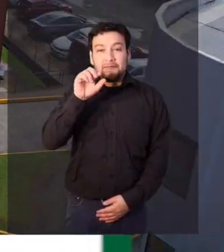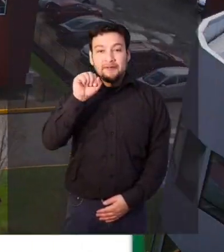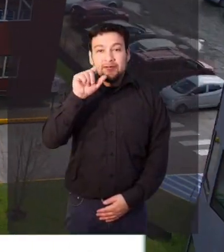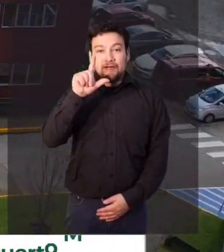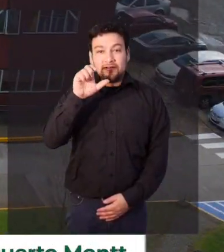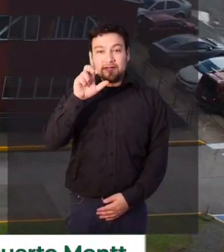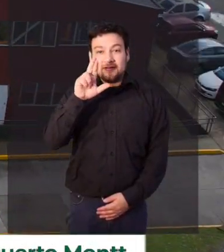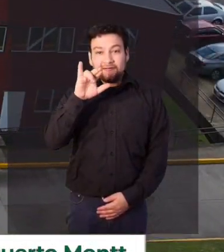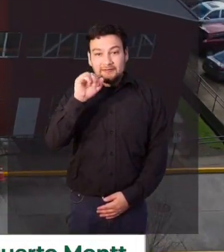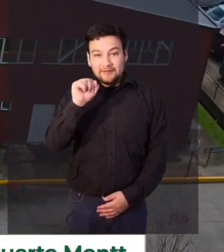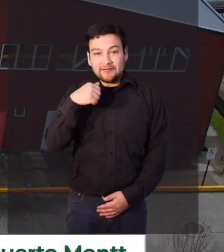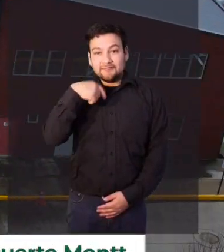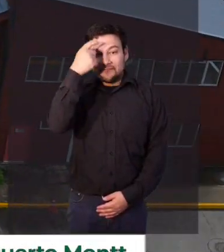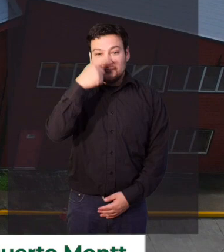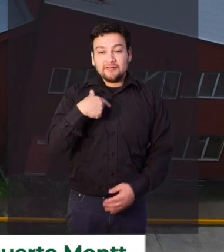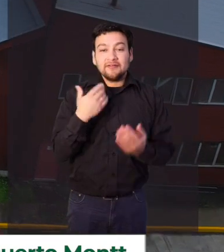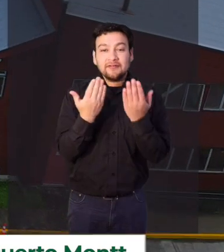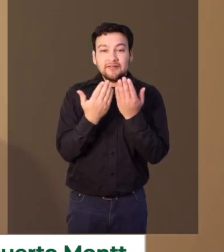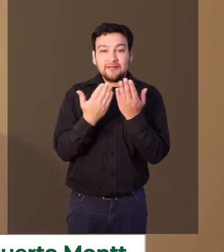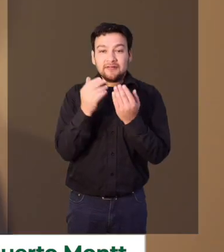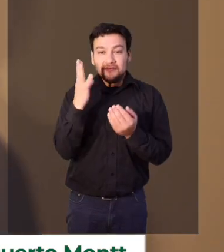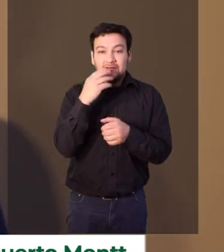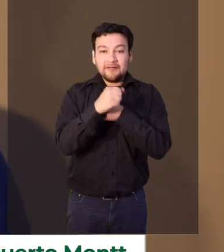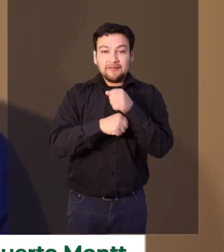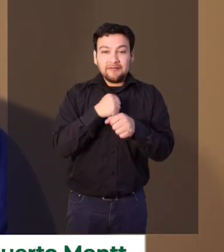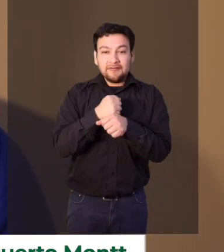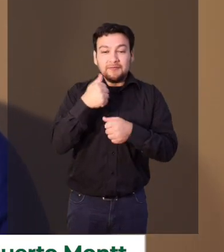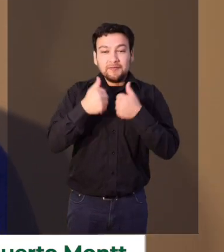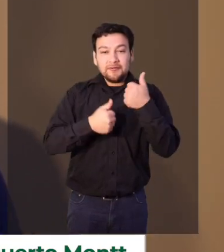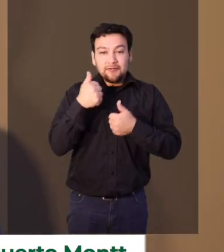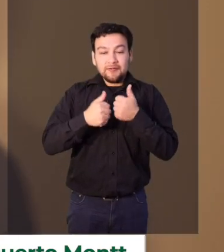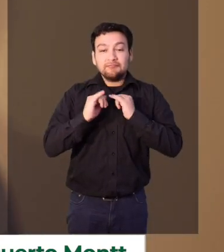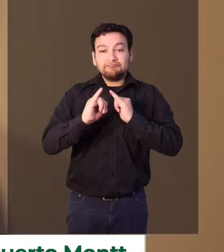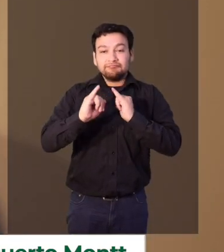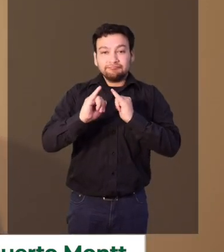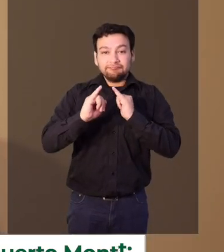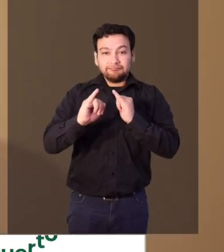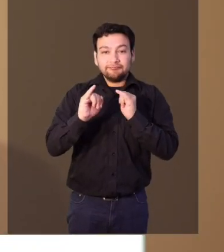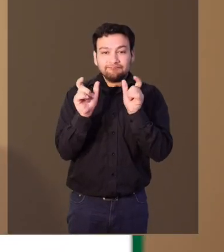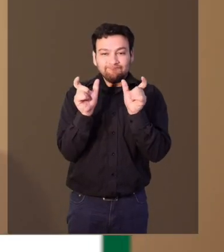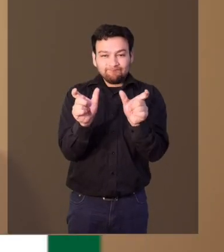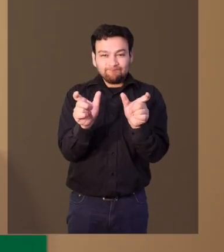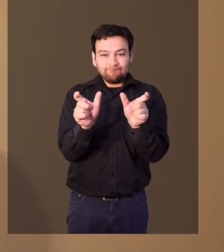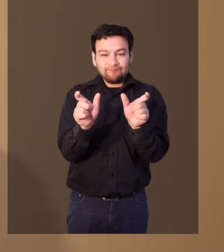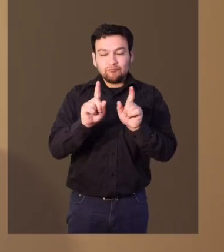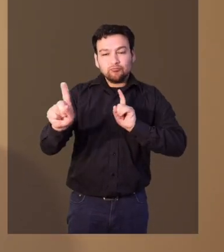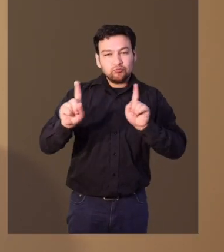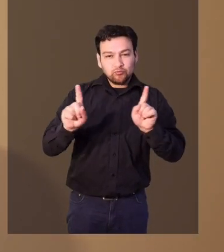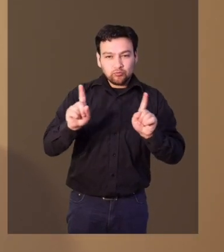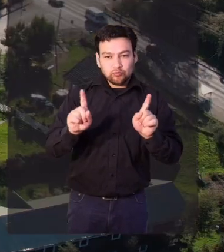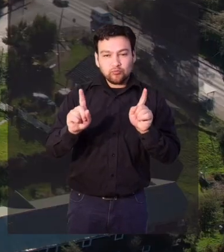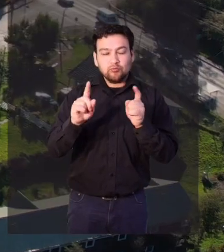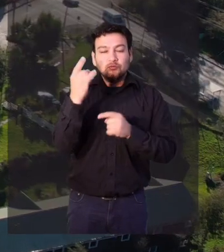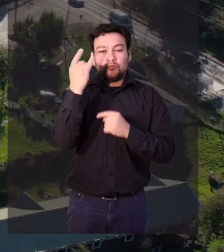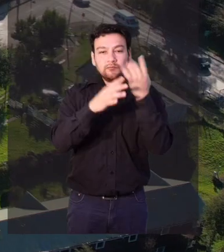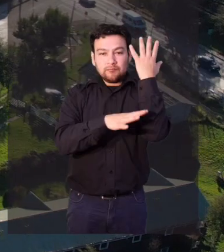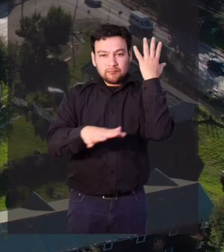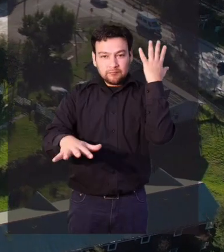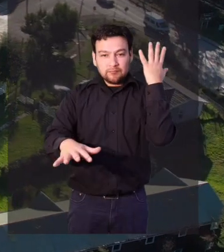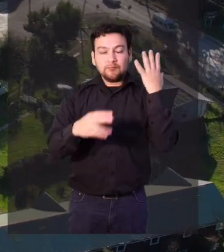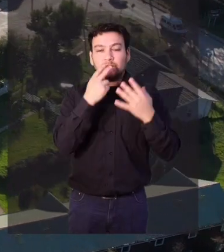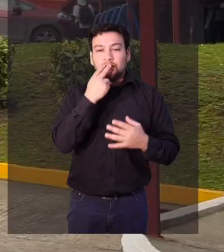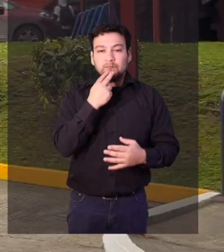Hola, mi nombre es Valeria Díaz. Soy estudiante de cuarto año de la carrera de Ingeniería en Información y Control de Gestión de la Universidad Austral de Chile, en la sede de Puerto